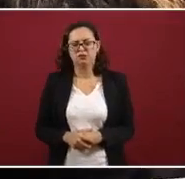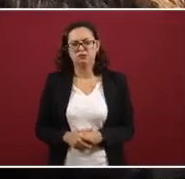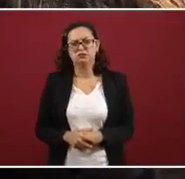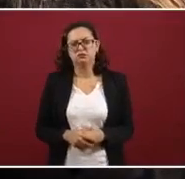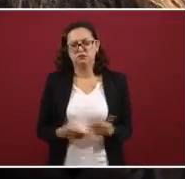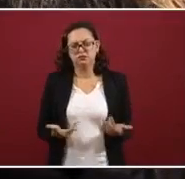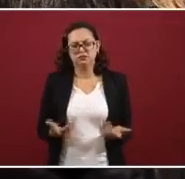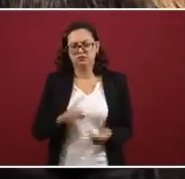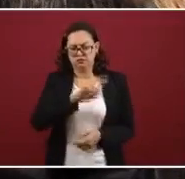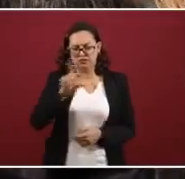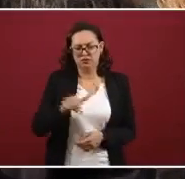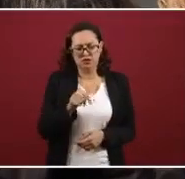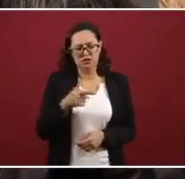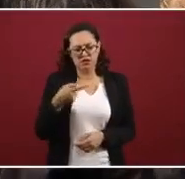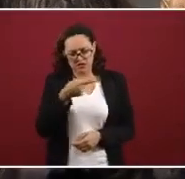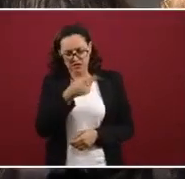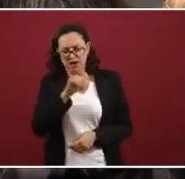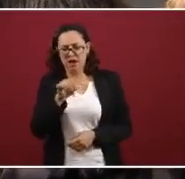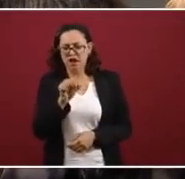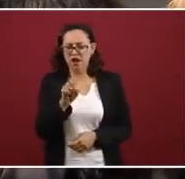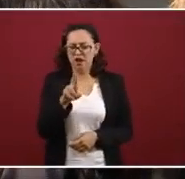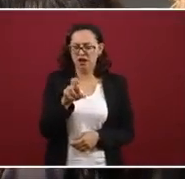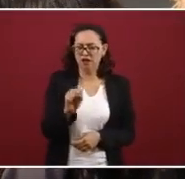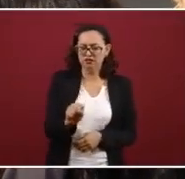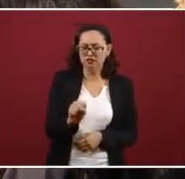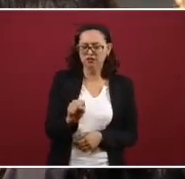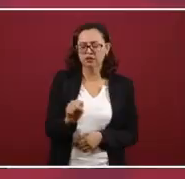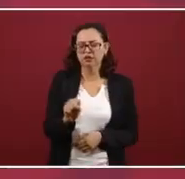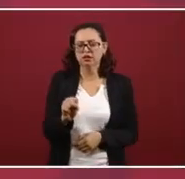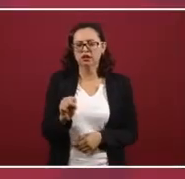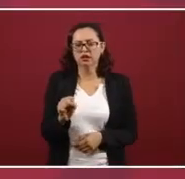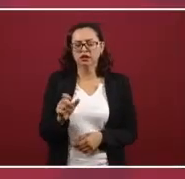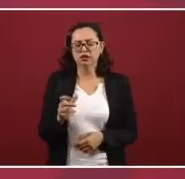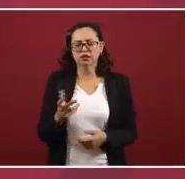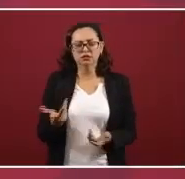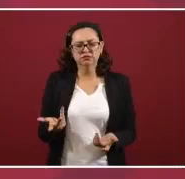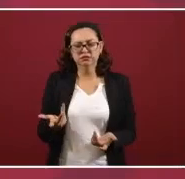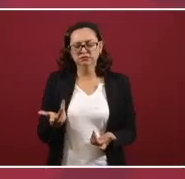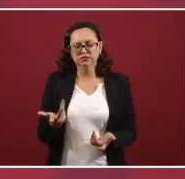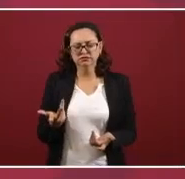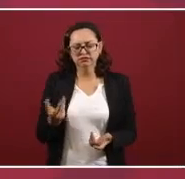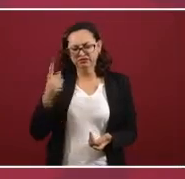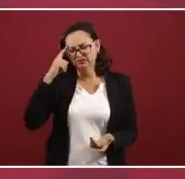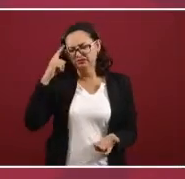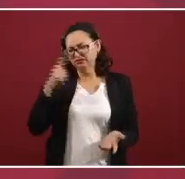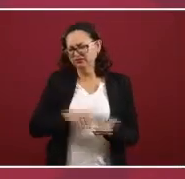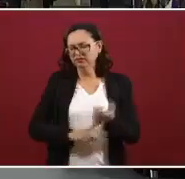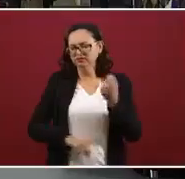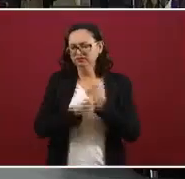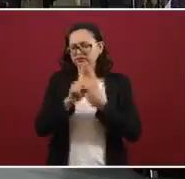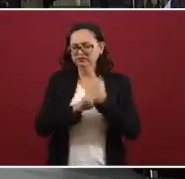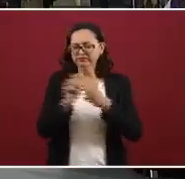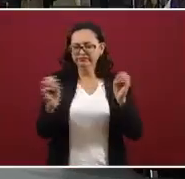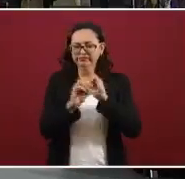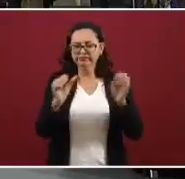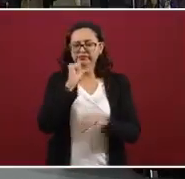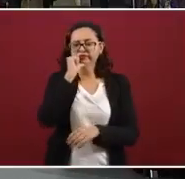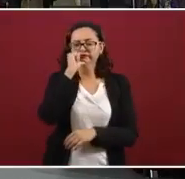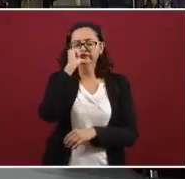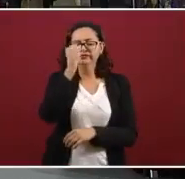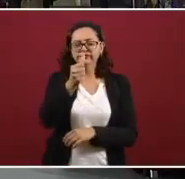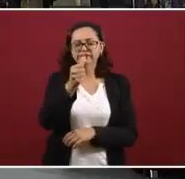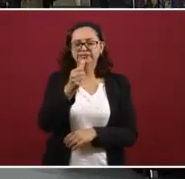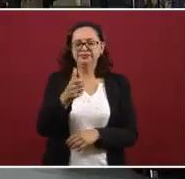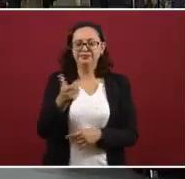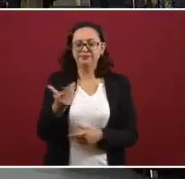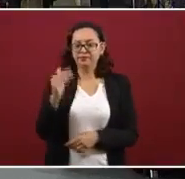con Jesús. Yo no creo que ellos tengan inconveniente. Hay que hablar con Luis